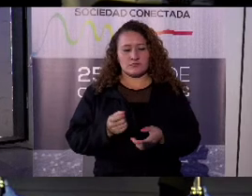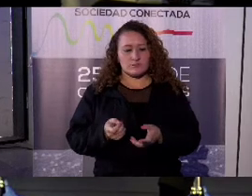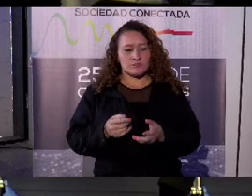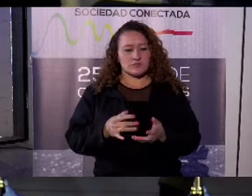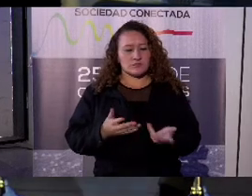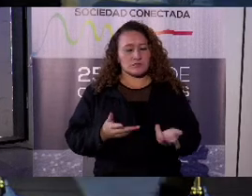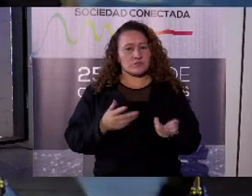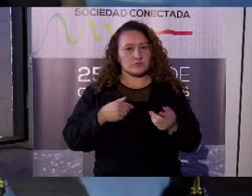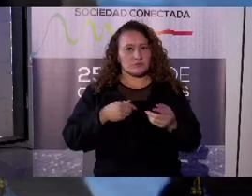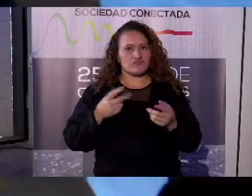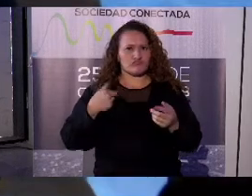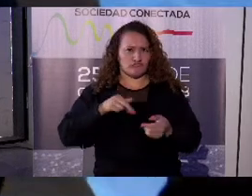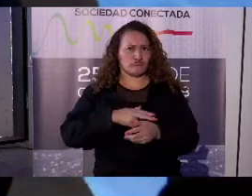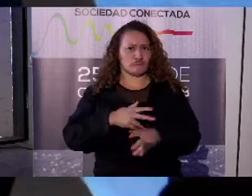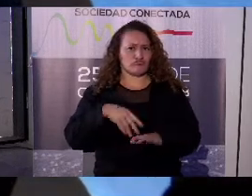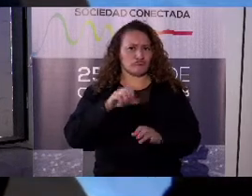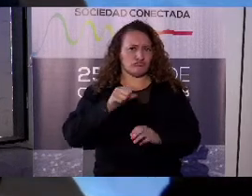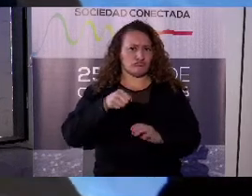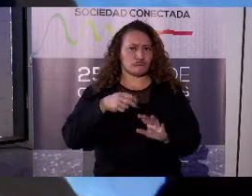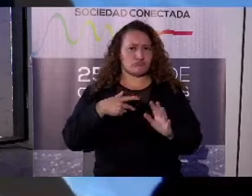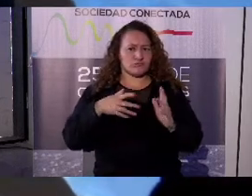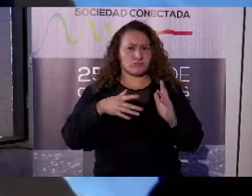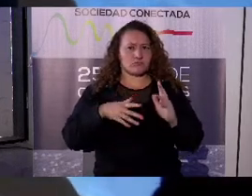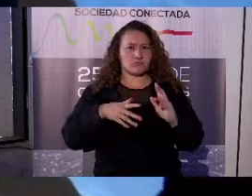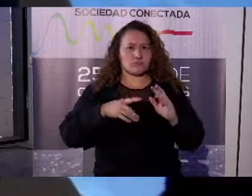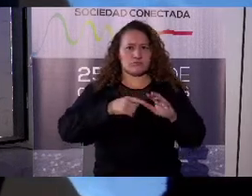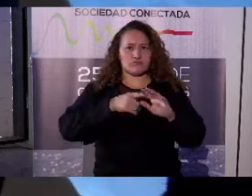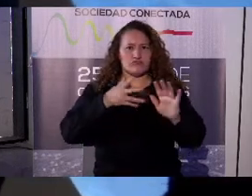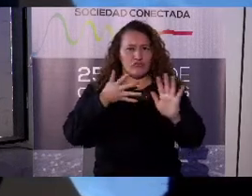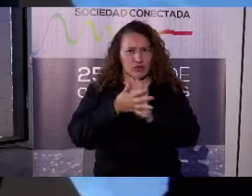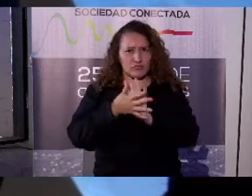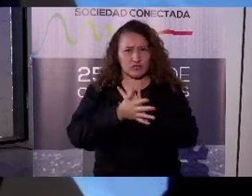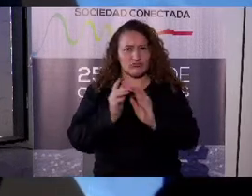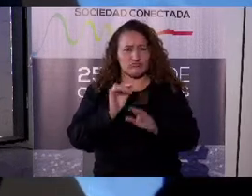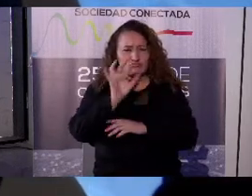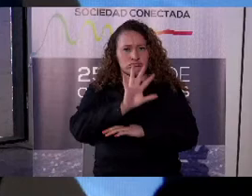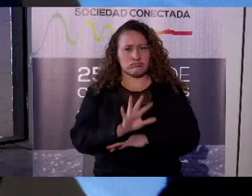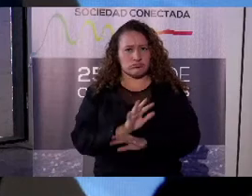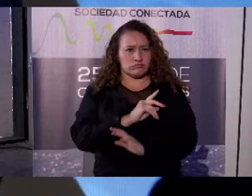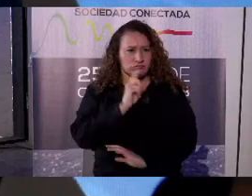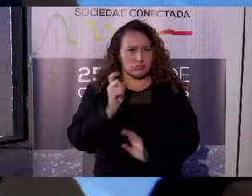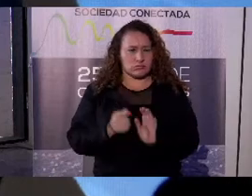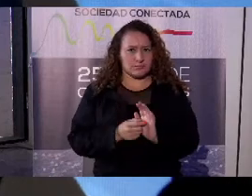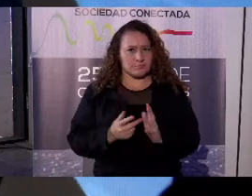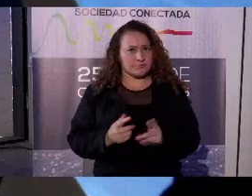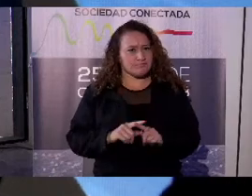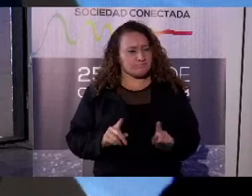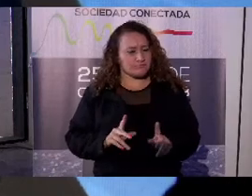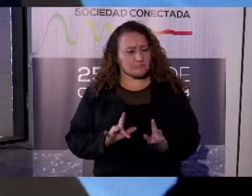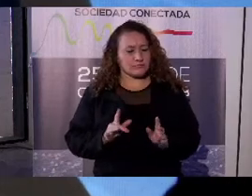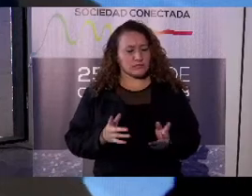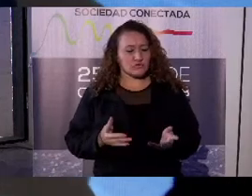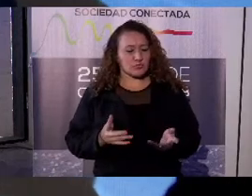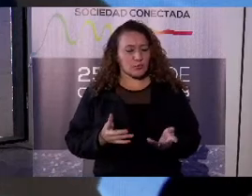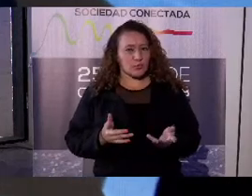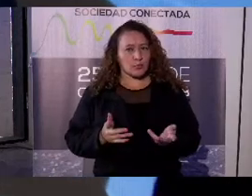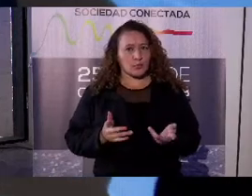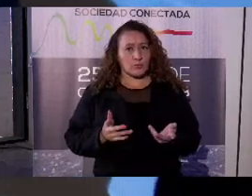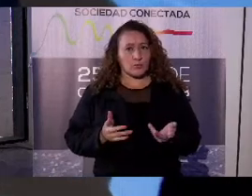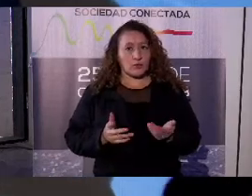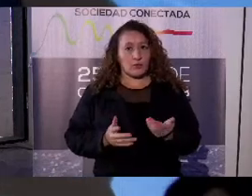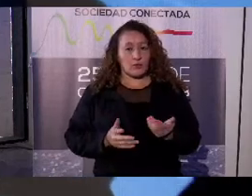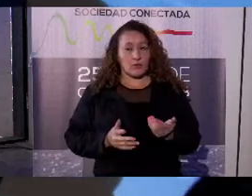nosotros tenemos mapeado toda la información pero digamos no es que tenemos digamos e las